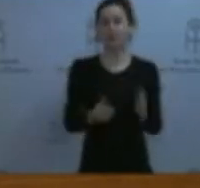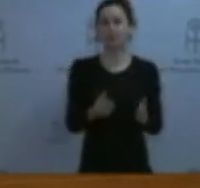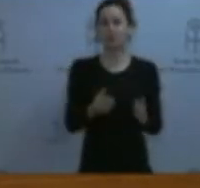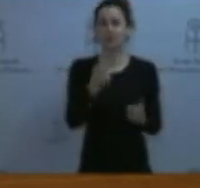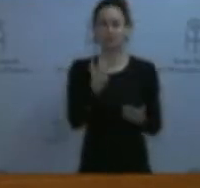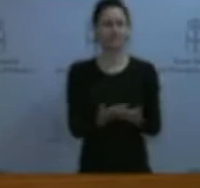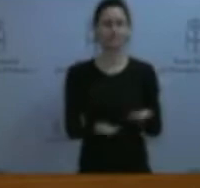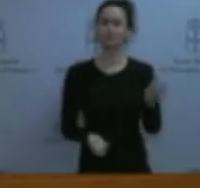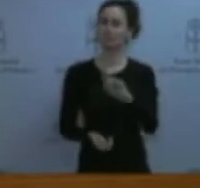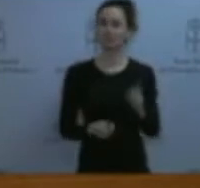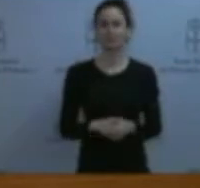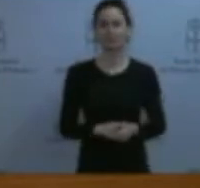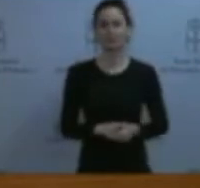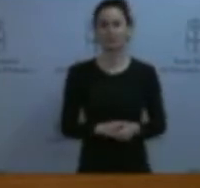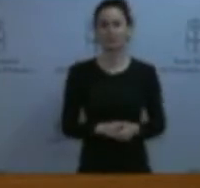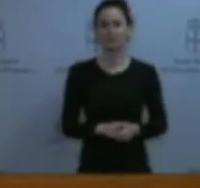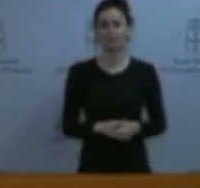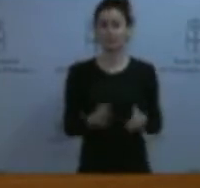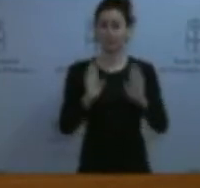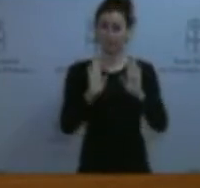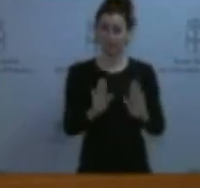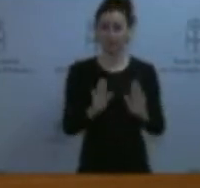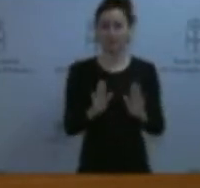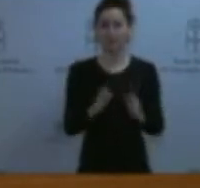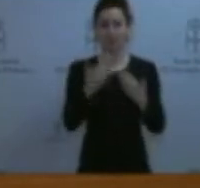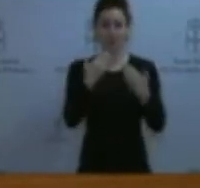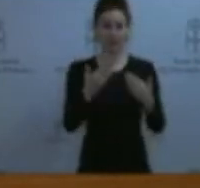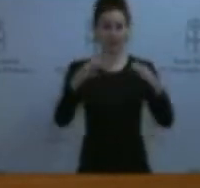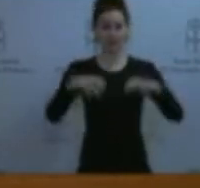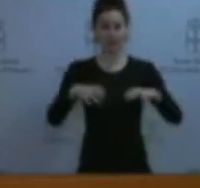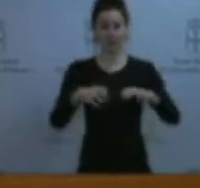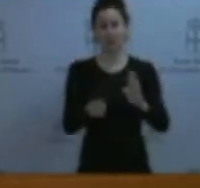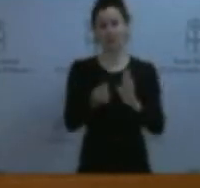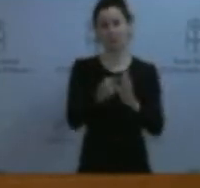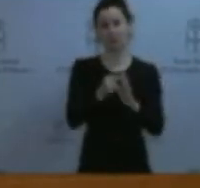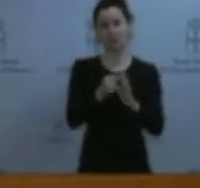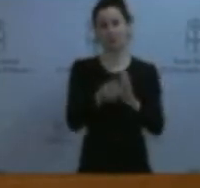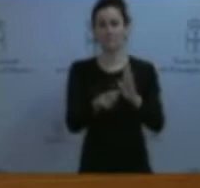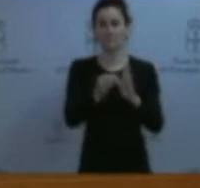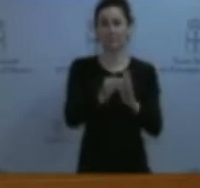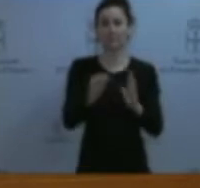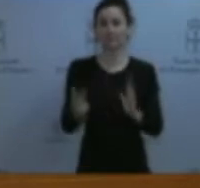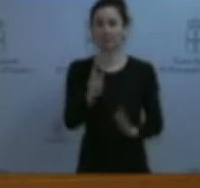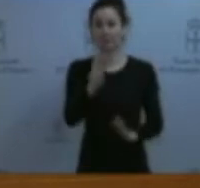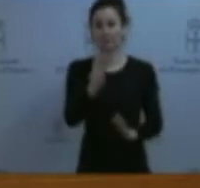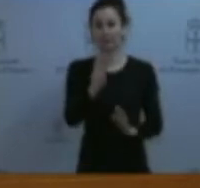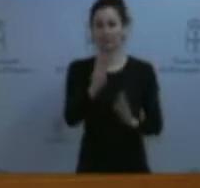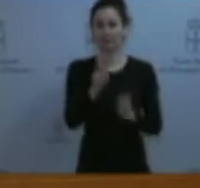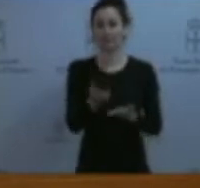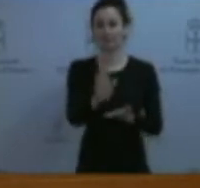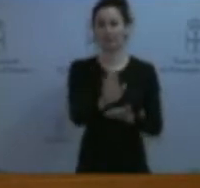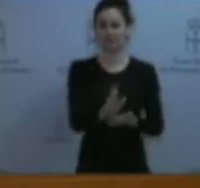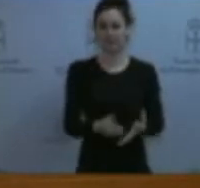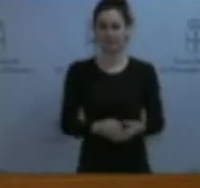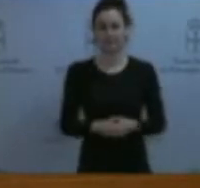no era así. Sin embargo, debido a ello, incluimos un punto más. Tercera propuesta. Que